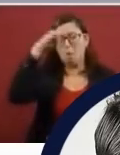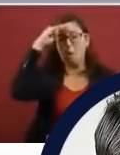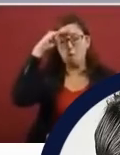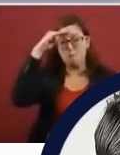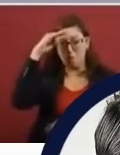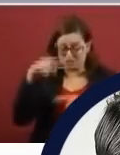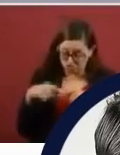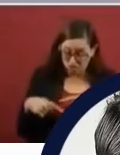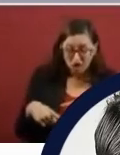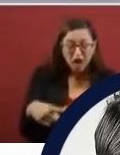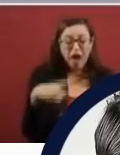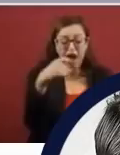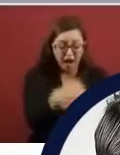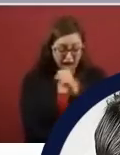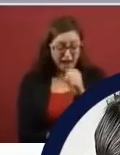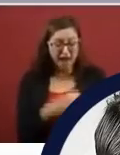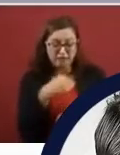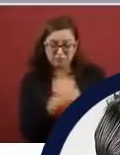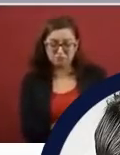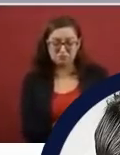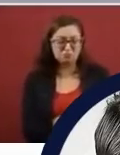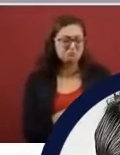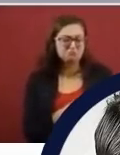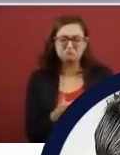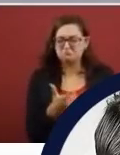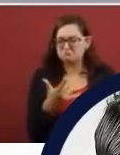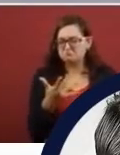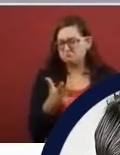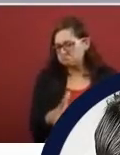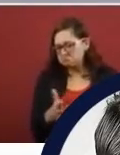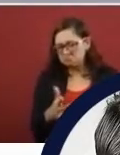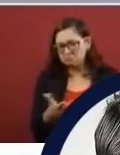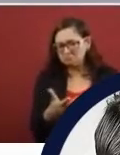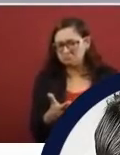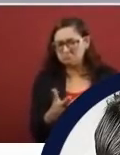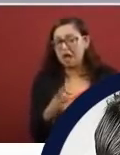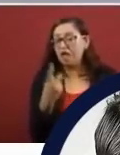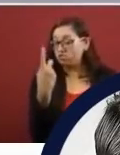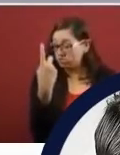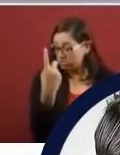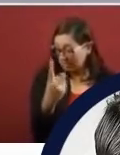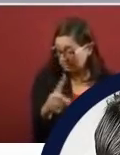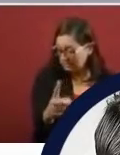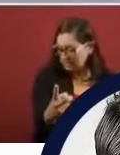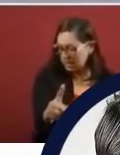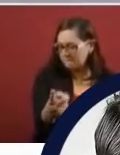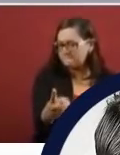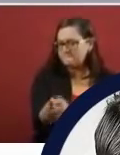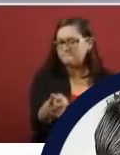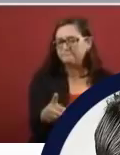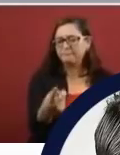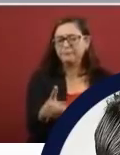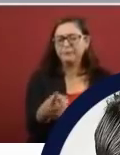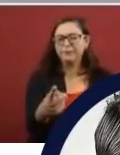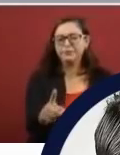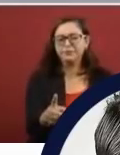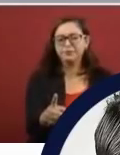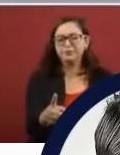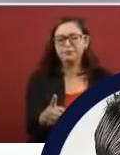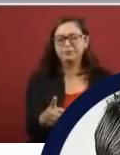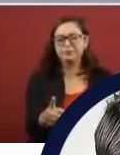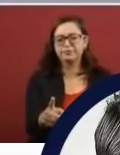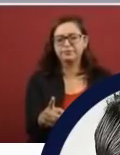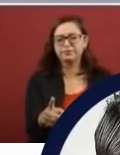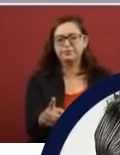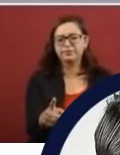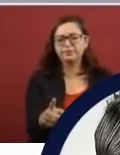portados y con un uniforme limpio. Cuando siempre dicen eso, les digo, bueno, ¿quieren ver cómo se ve la política cuando no hay conflicto? Vean el parlamento de Norcorea, así